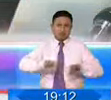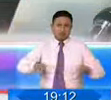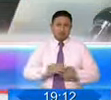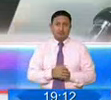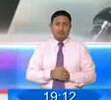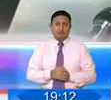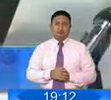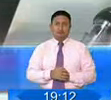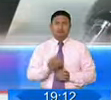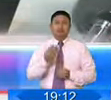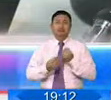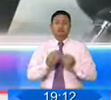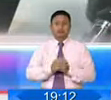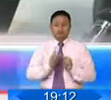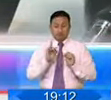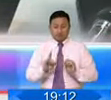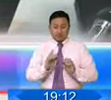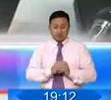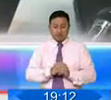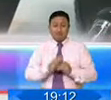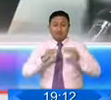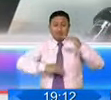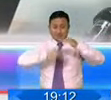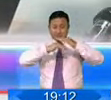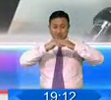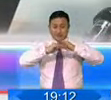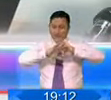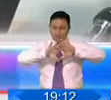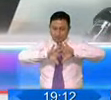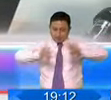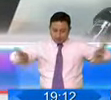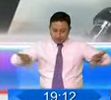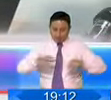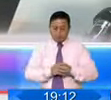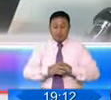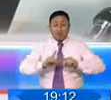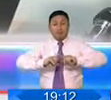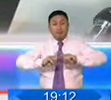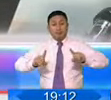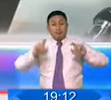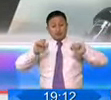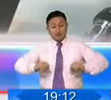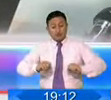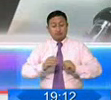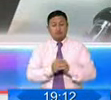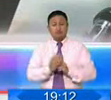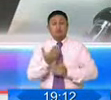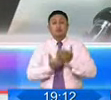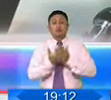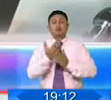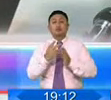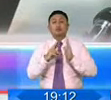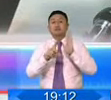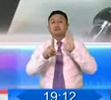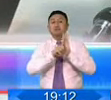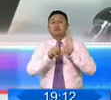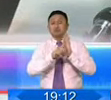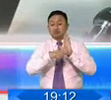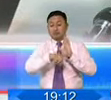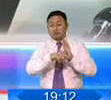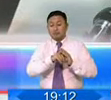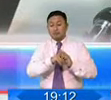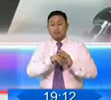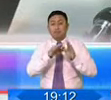es decir, perfecto, vamos a quitar el techo, pero vamos a tener unas reglas mínimas que se llaman reglas